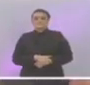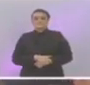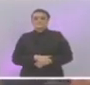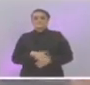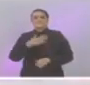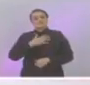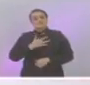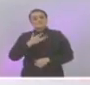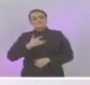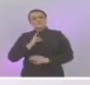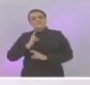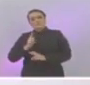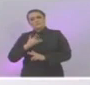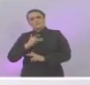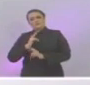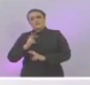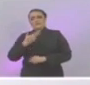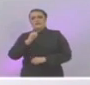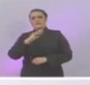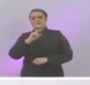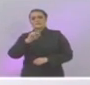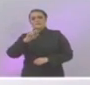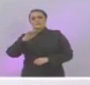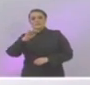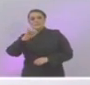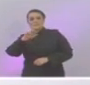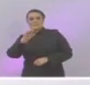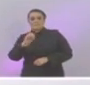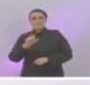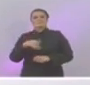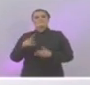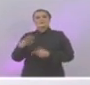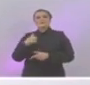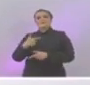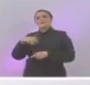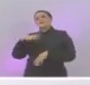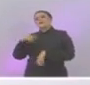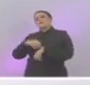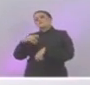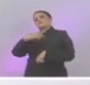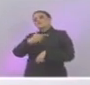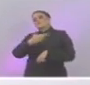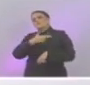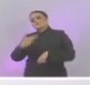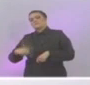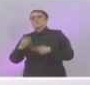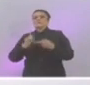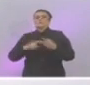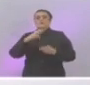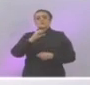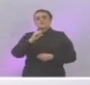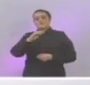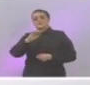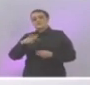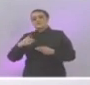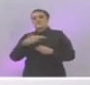Es un honor también tener con nosotros a Héctor Ramiro Zipac Guin, cónsul de Guatemala, a José Ortiz Cisnado, cónsul